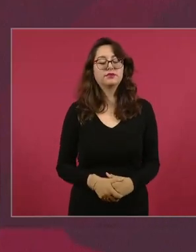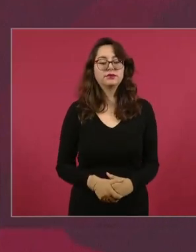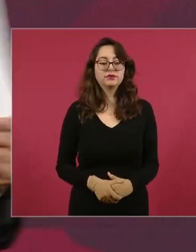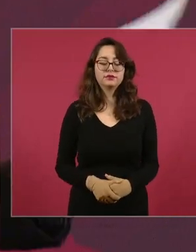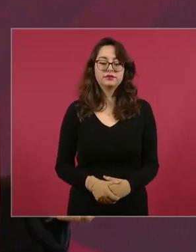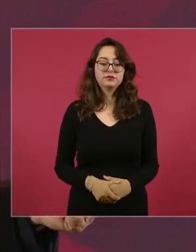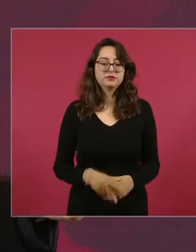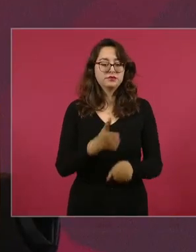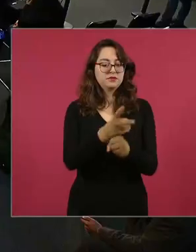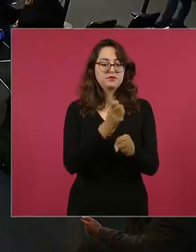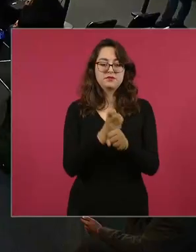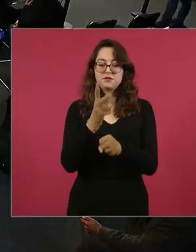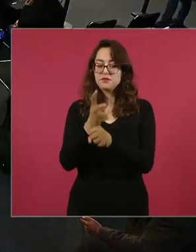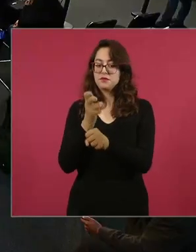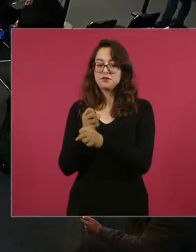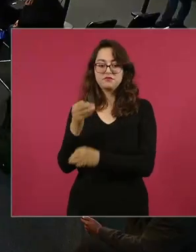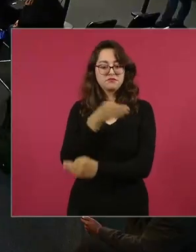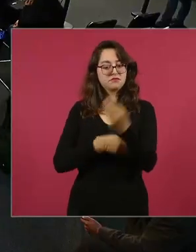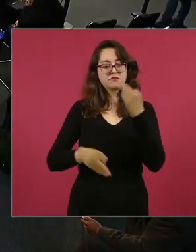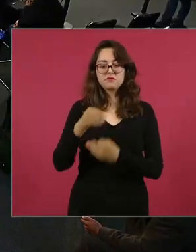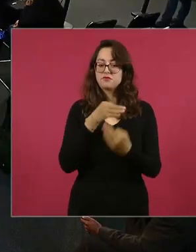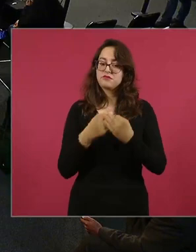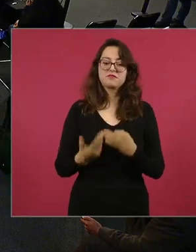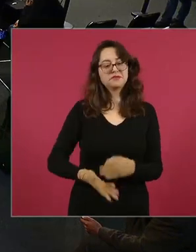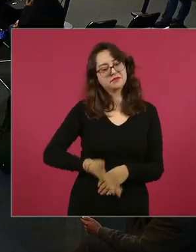Están invitados todos.